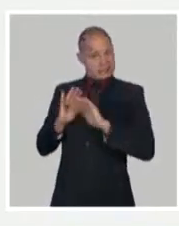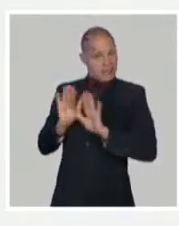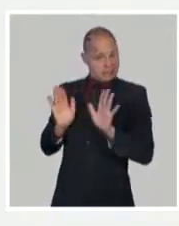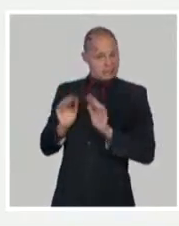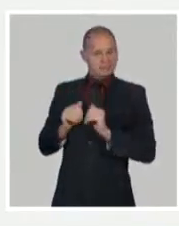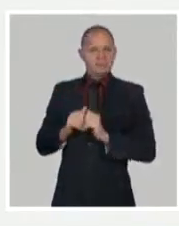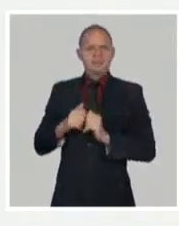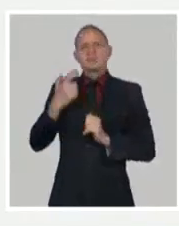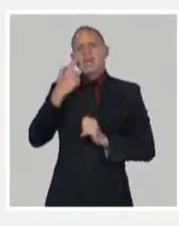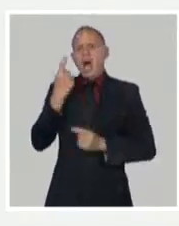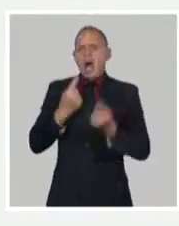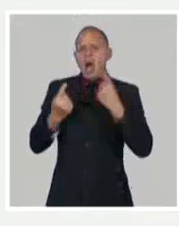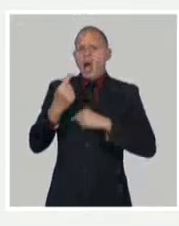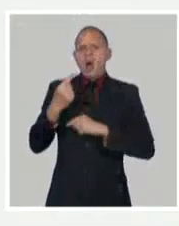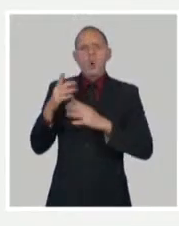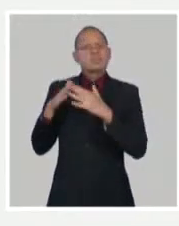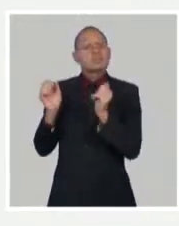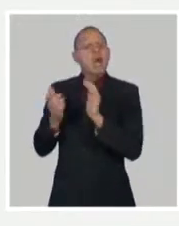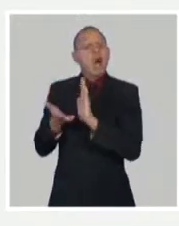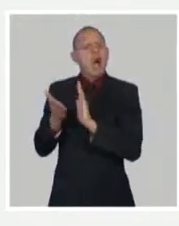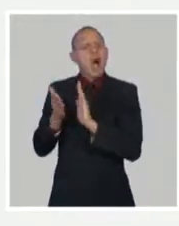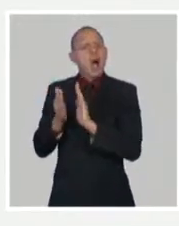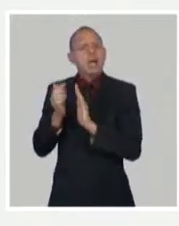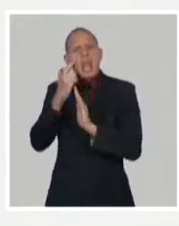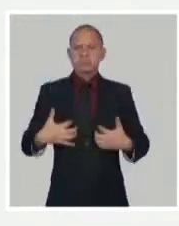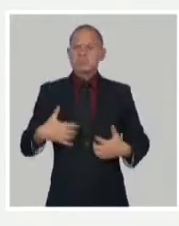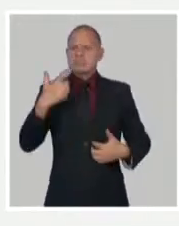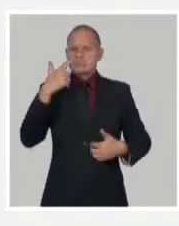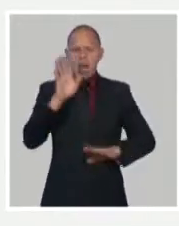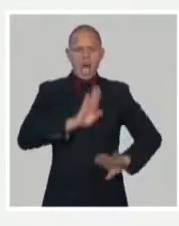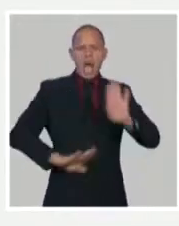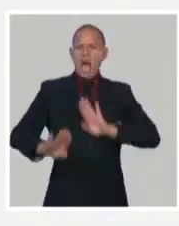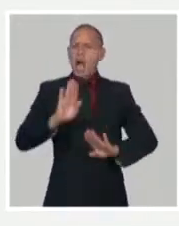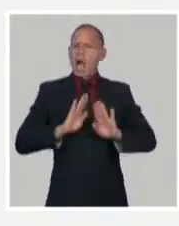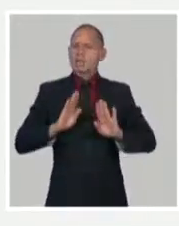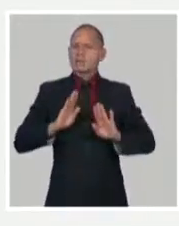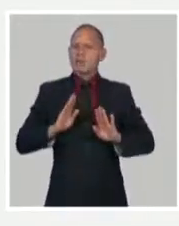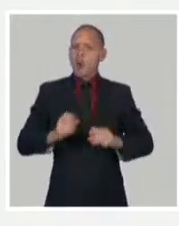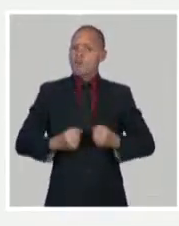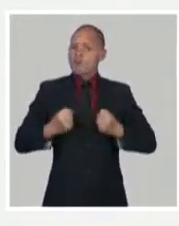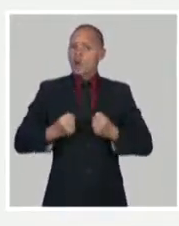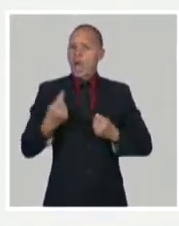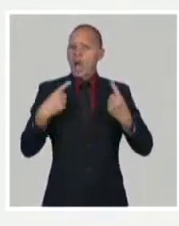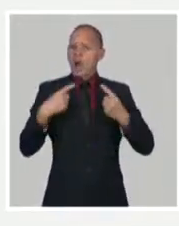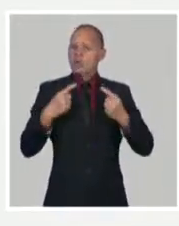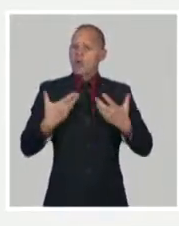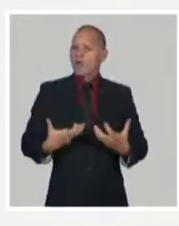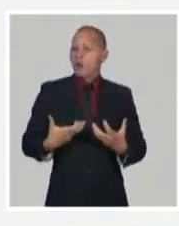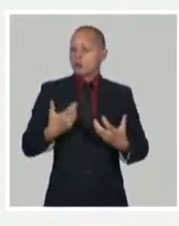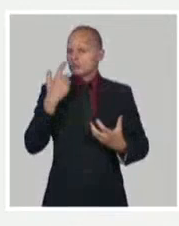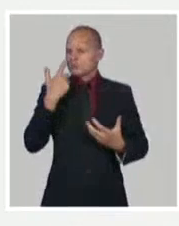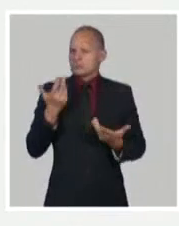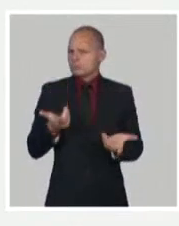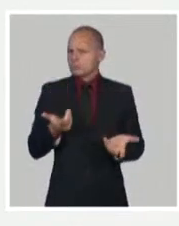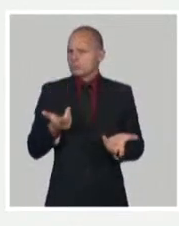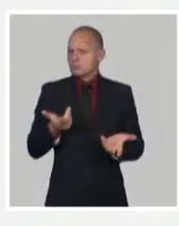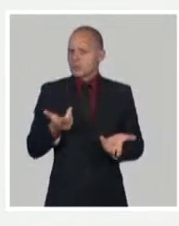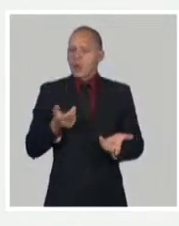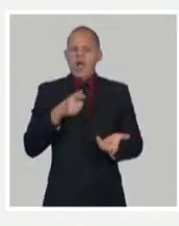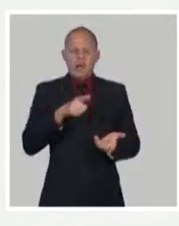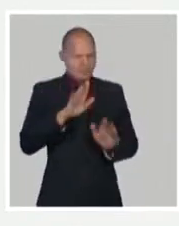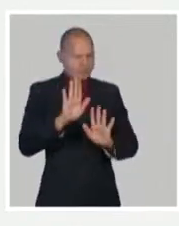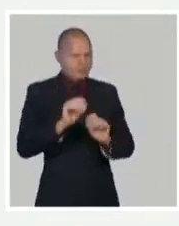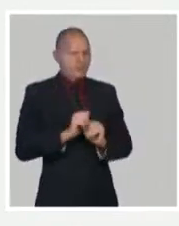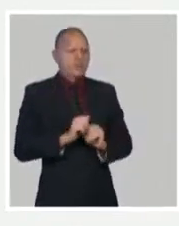con más altos títulos. Lo que se le pide a las vacunas es que al menos a niveles de anticuerpos suficientemente capaces como los que